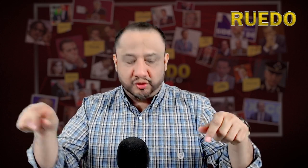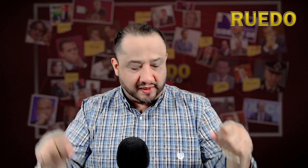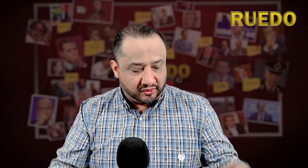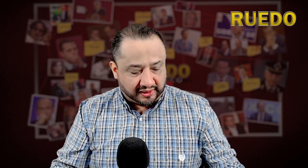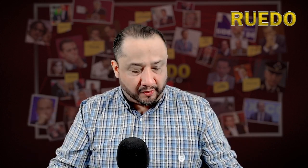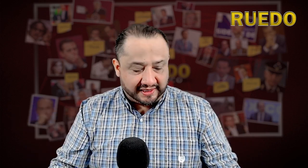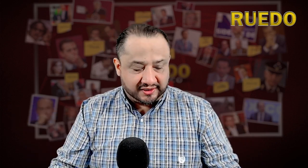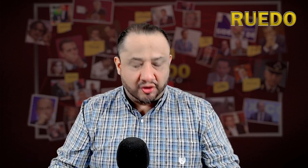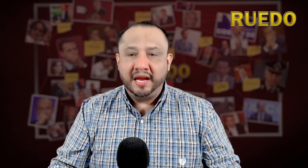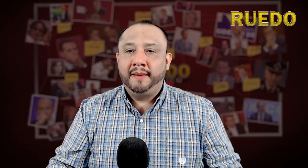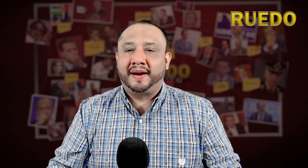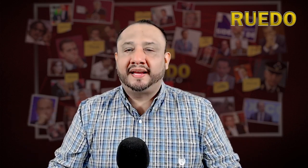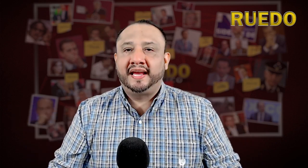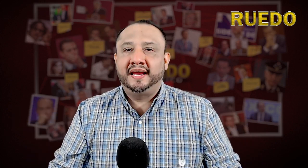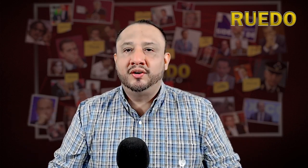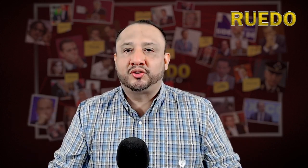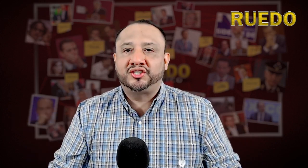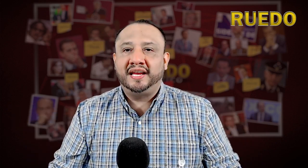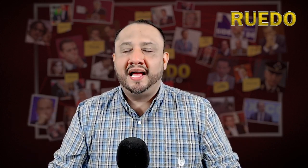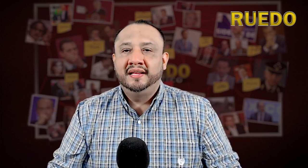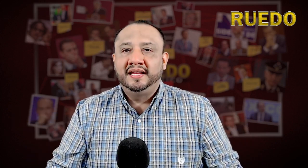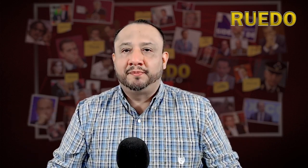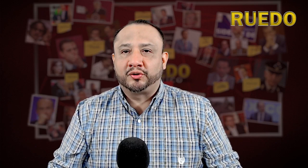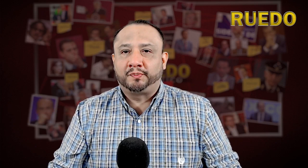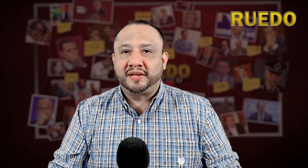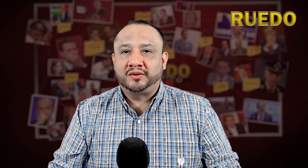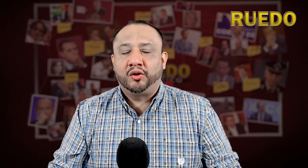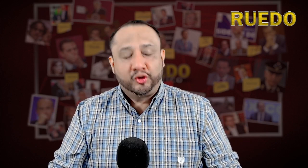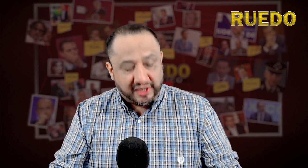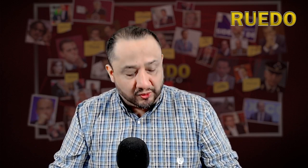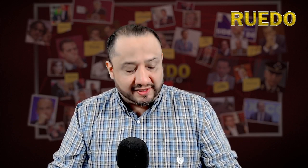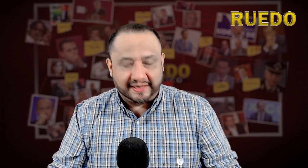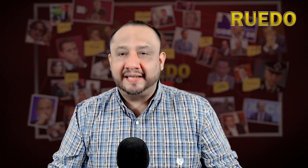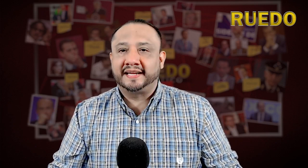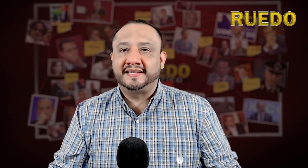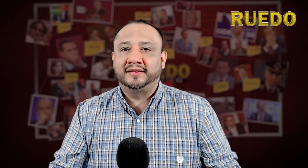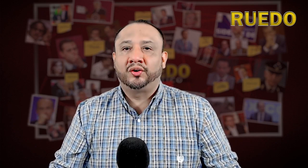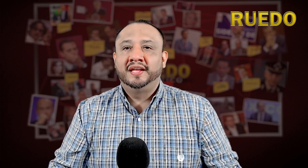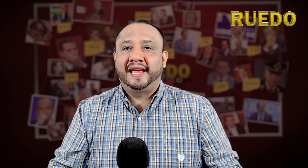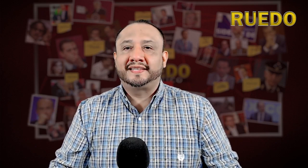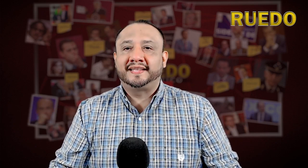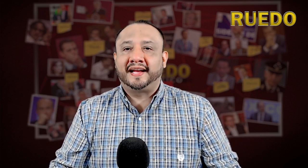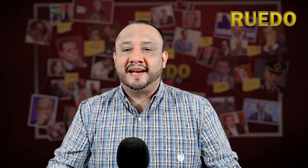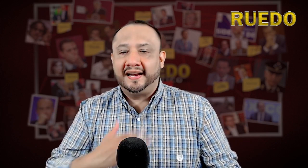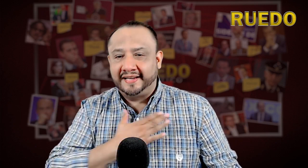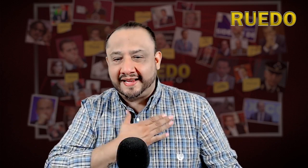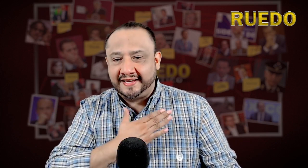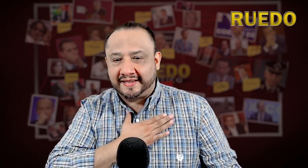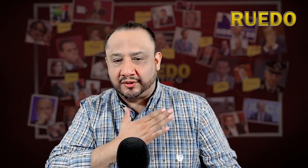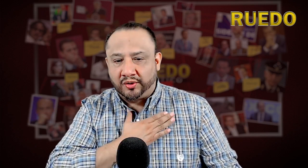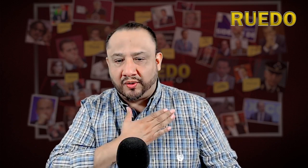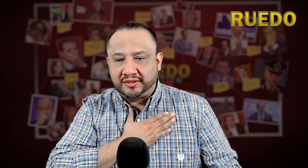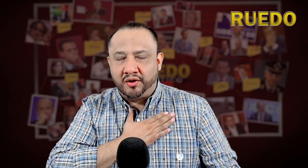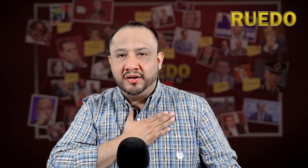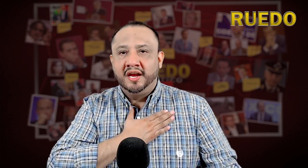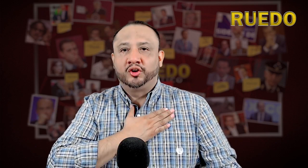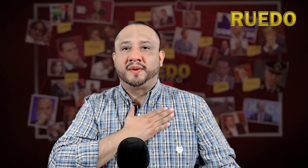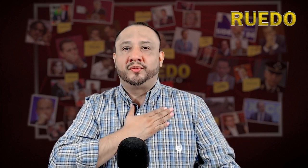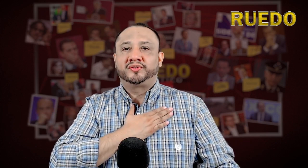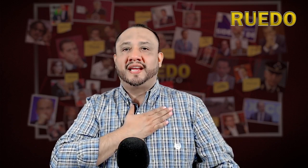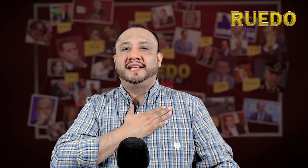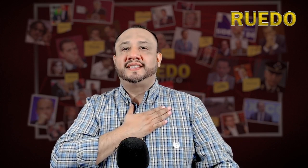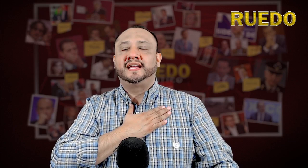le dejo algunos videos de recomendación para que nos siga Y por supuesto nos ayuda a seguir creciendo este canal Gracias de todo corazón